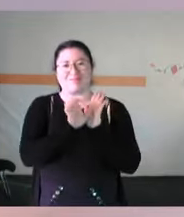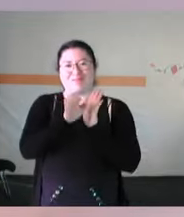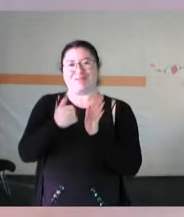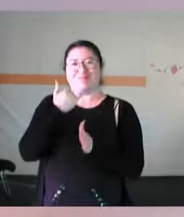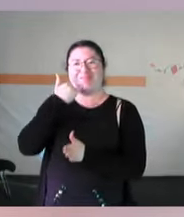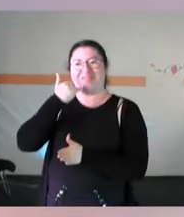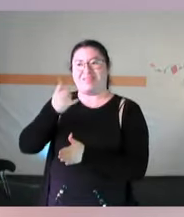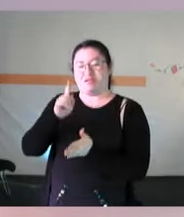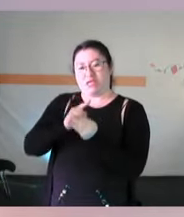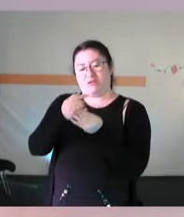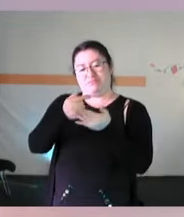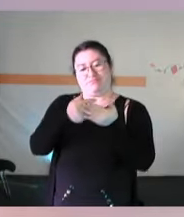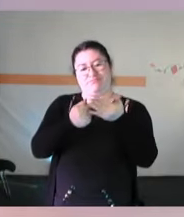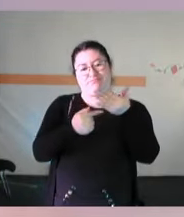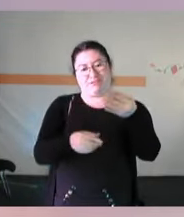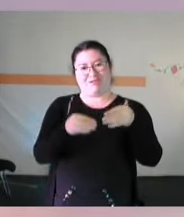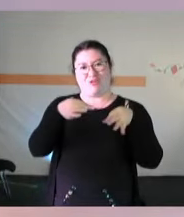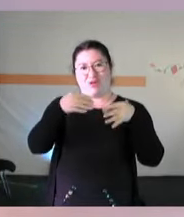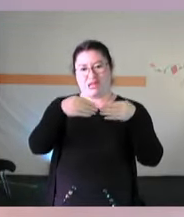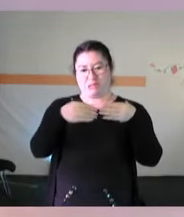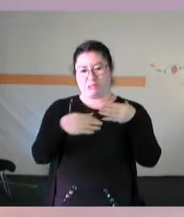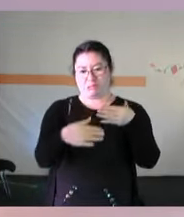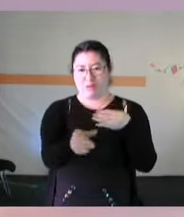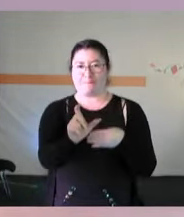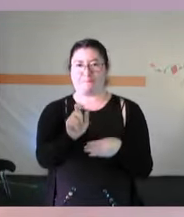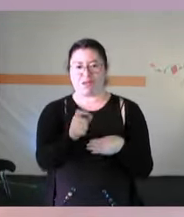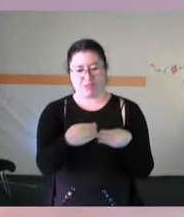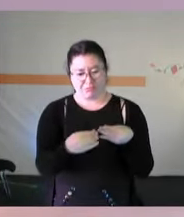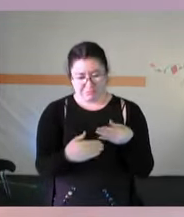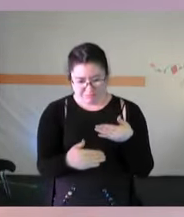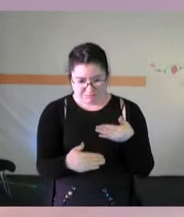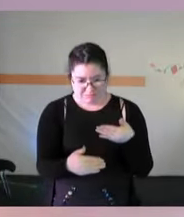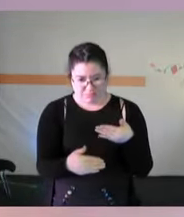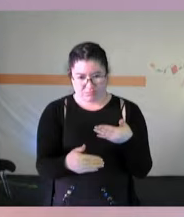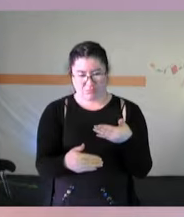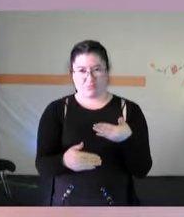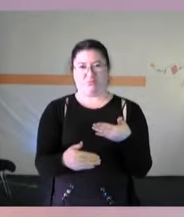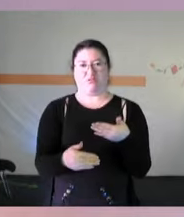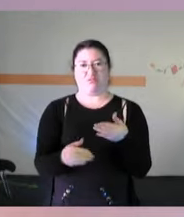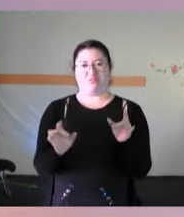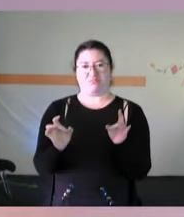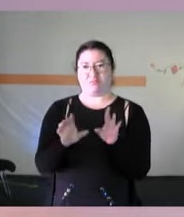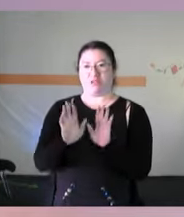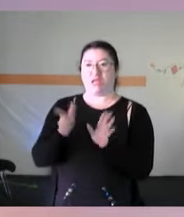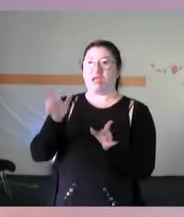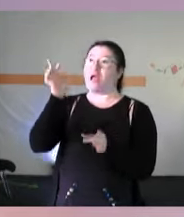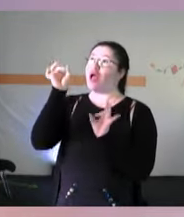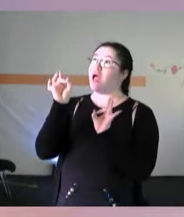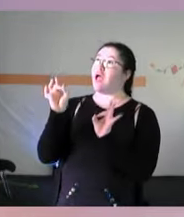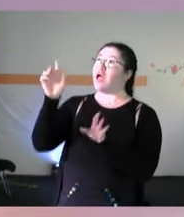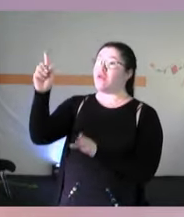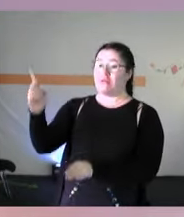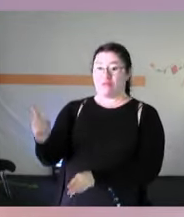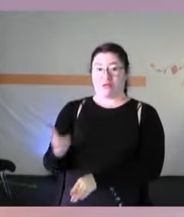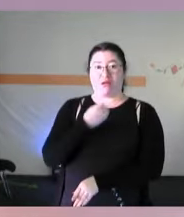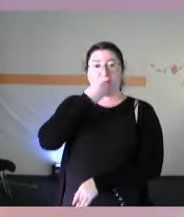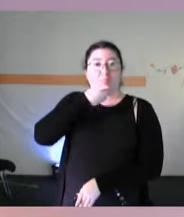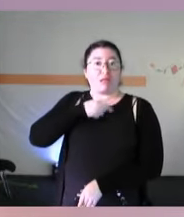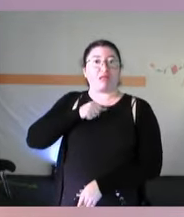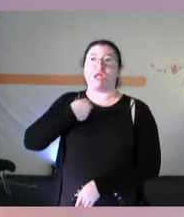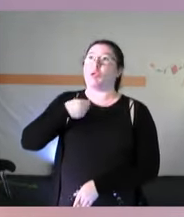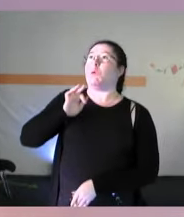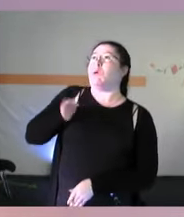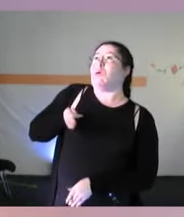contrato que tiene como 20 páginas. O sea, yo no puedo decir que sí a cualquier cosa que me